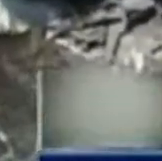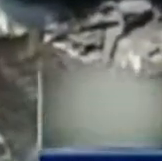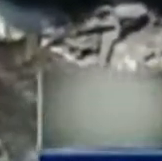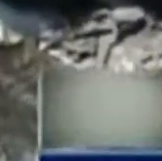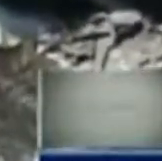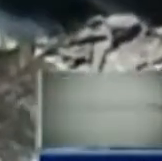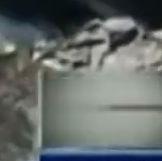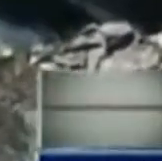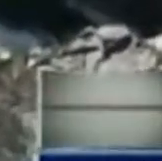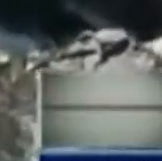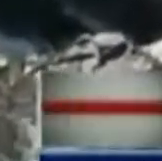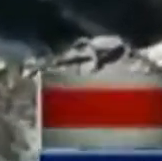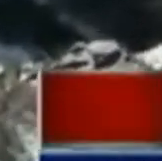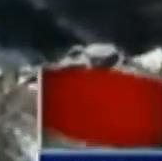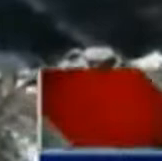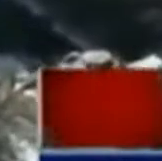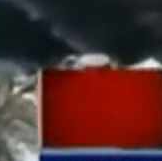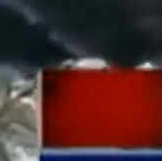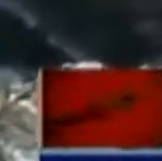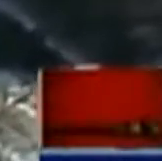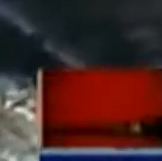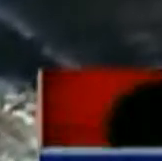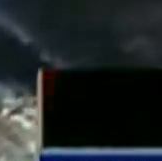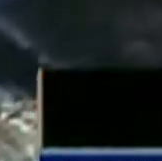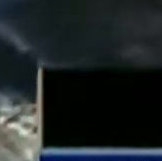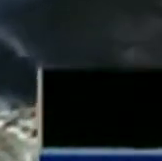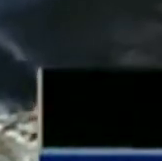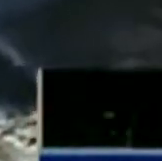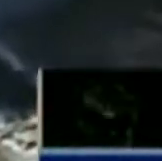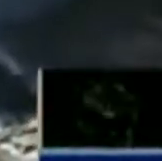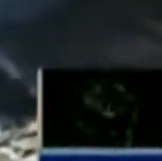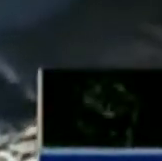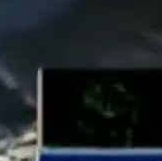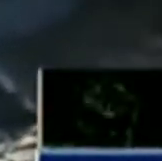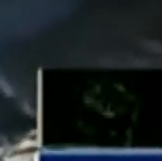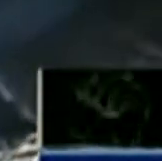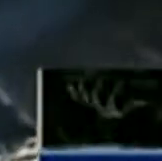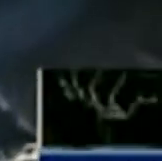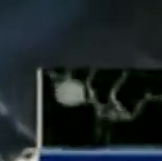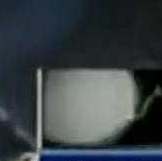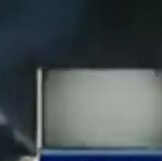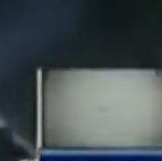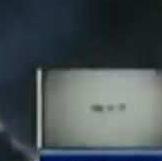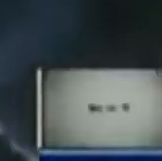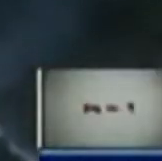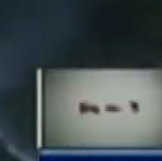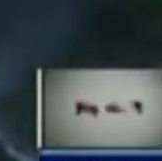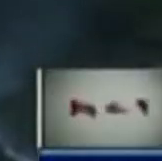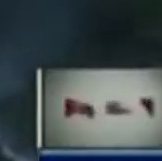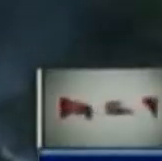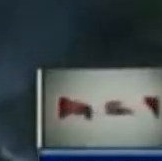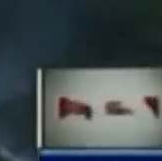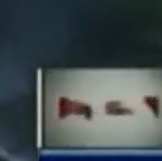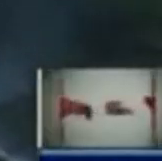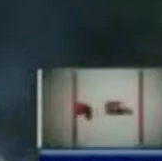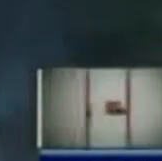falta entendimiento para erradicar el odio que estamos viviendo